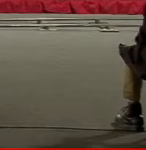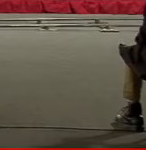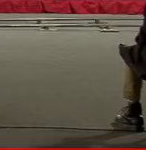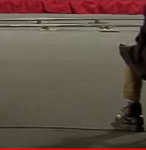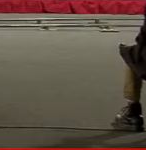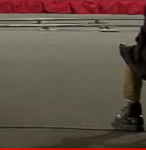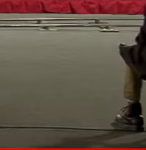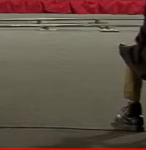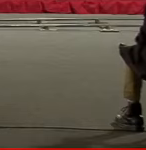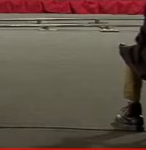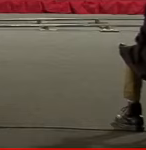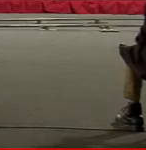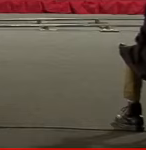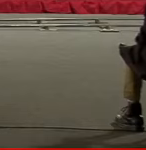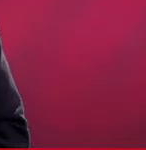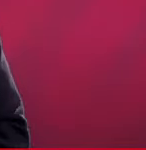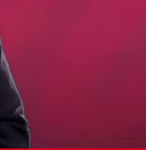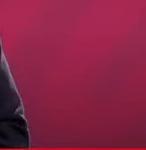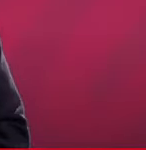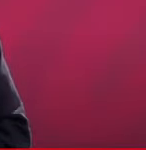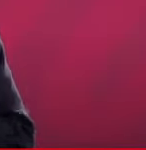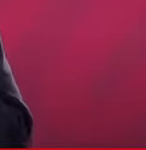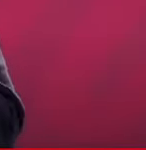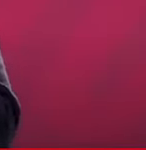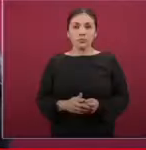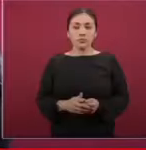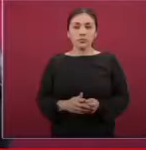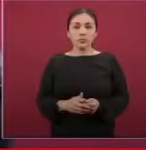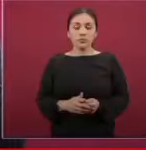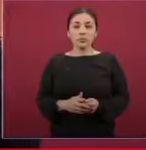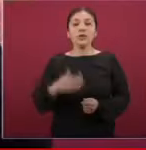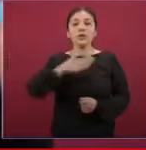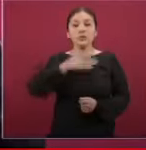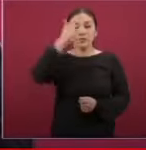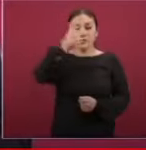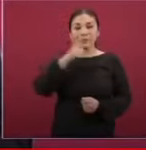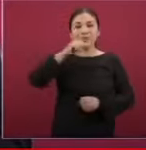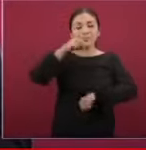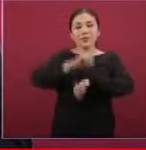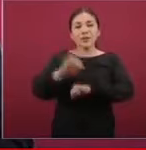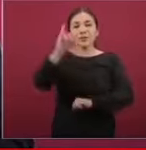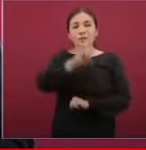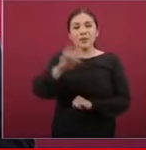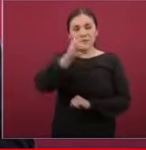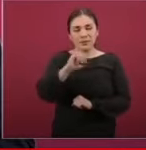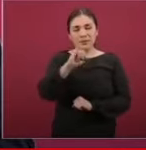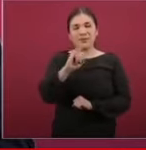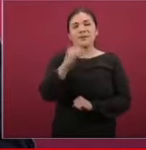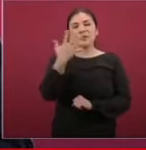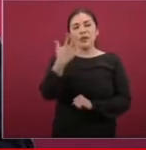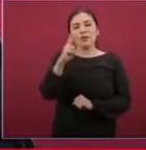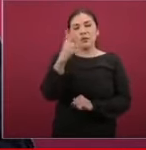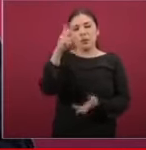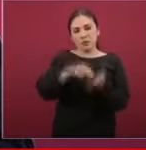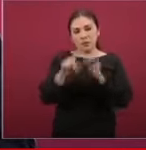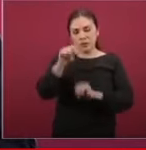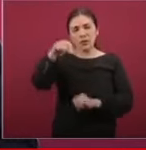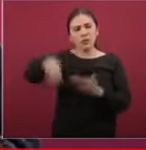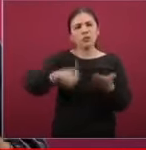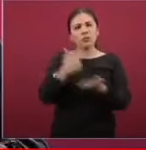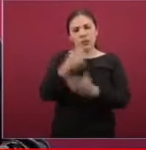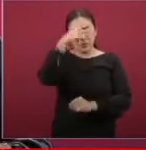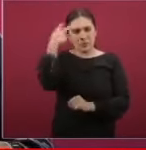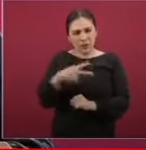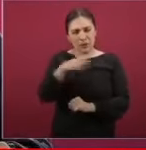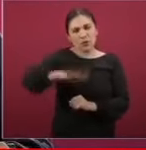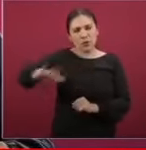este jueves 5 de noviembre de 2020. Estamos en el Palacio Nacional de México, en la Ciudad de México, y